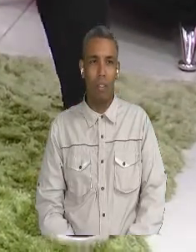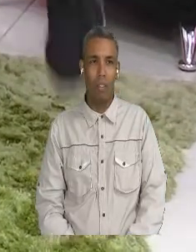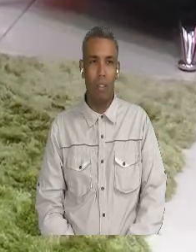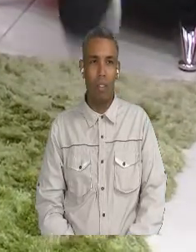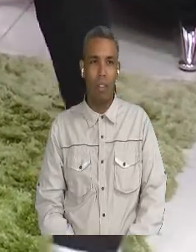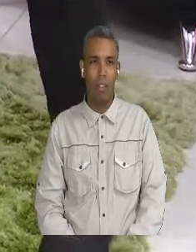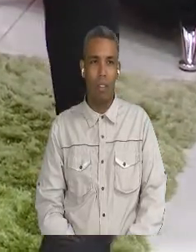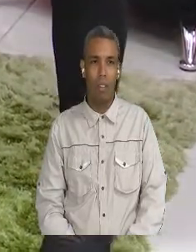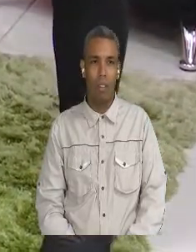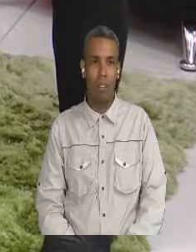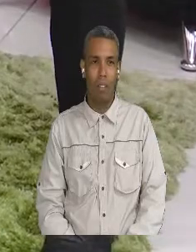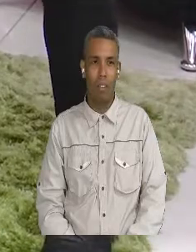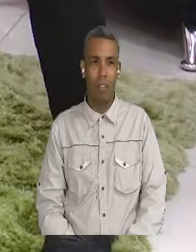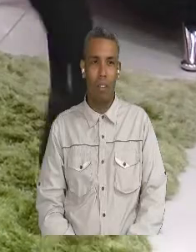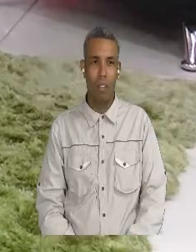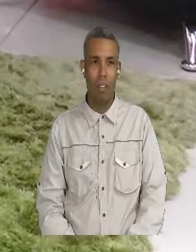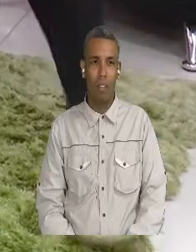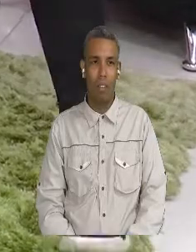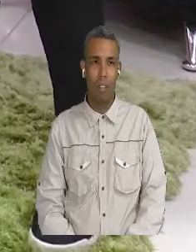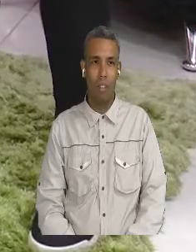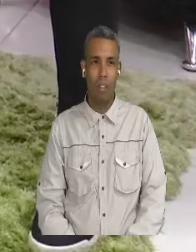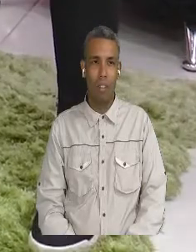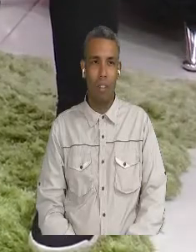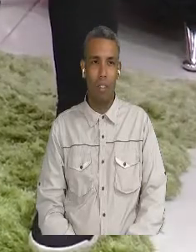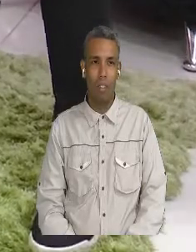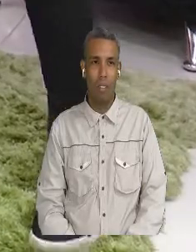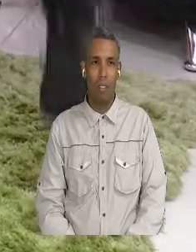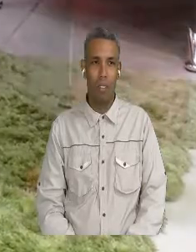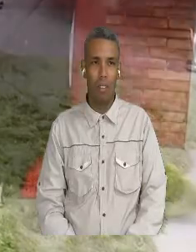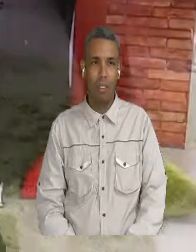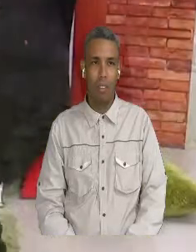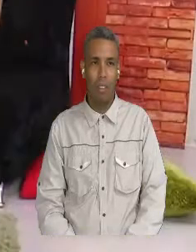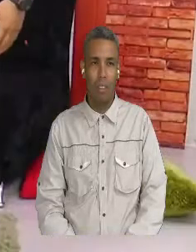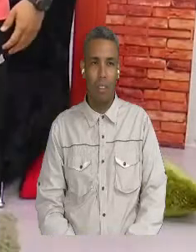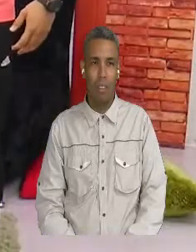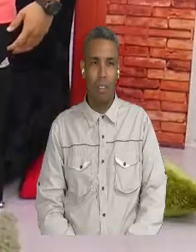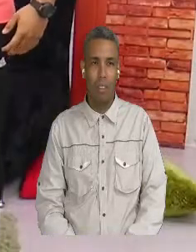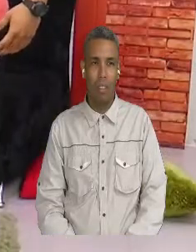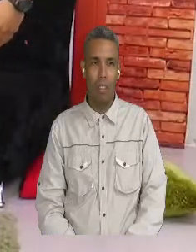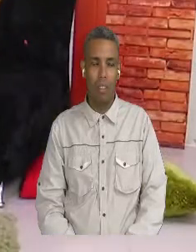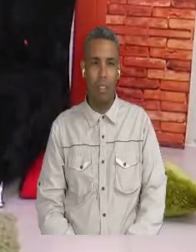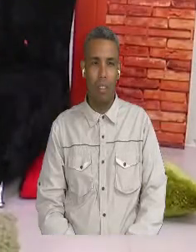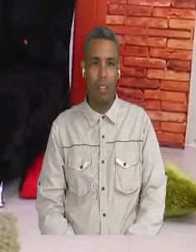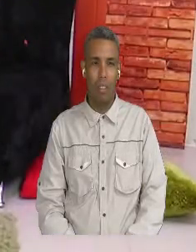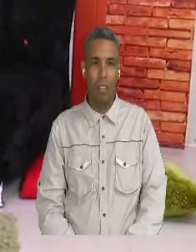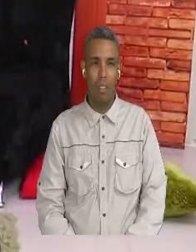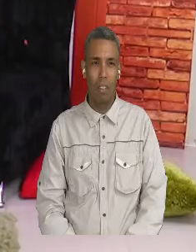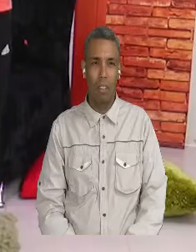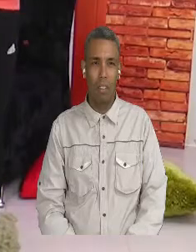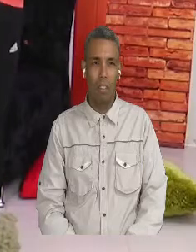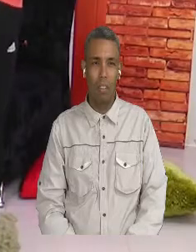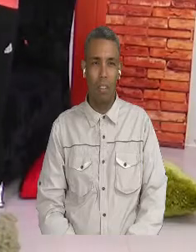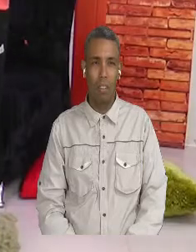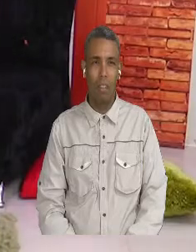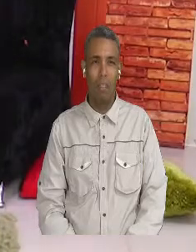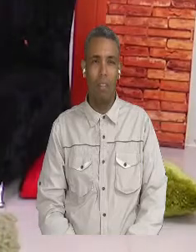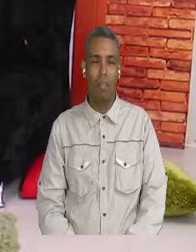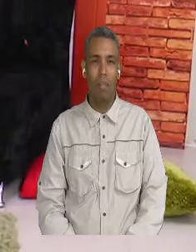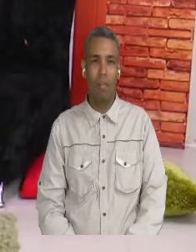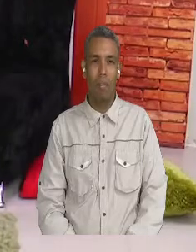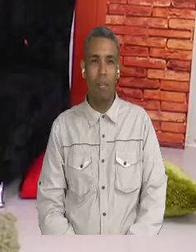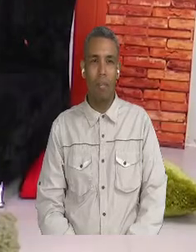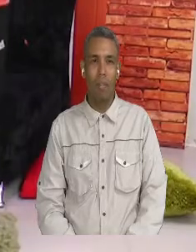empezamos a tocarnos los talones suave. Digamos primero suave el trabajo. ¿Listo? Ahora las rodillas. Rodillas arriba.